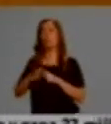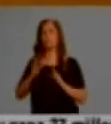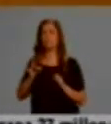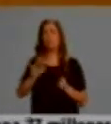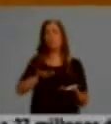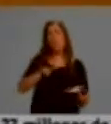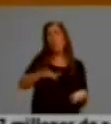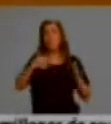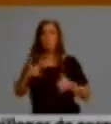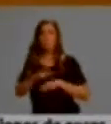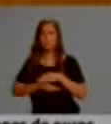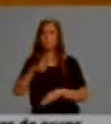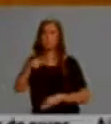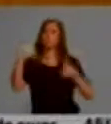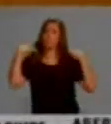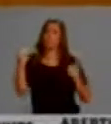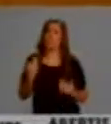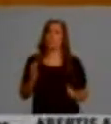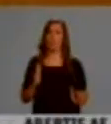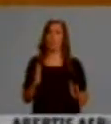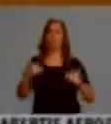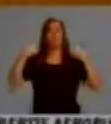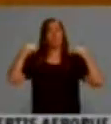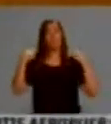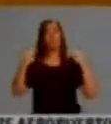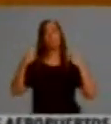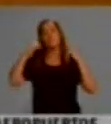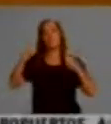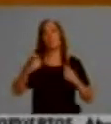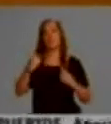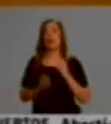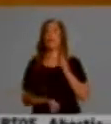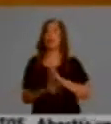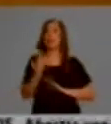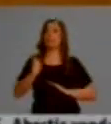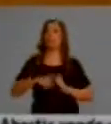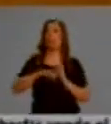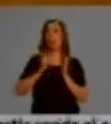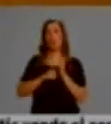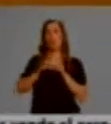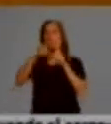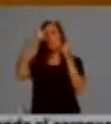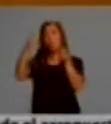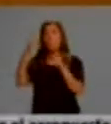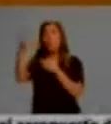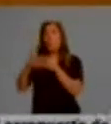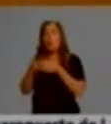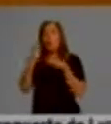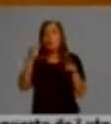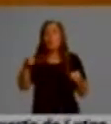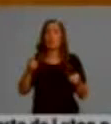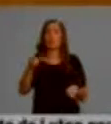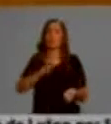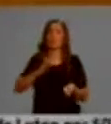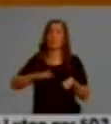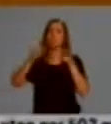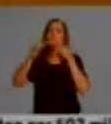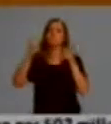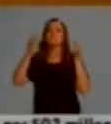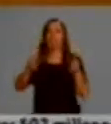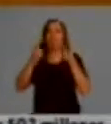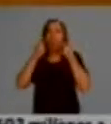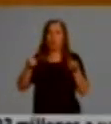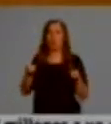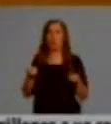consecuentes en la práctica, y hay que ser consecuentes en la práctica e intentar que las instituciones que controlan sean auténticamente instituciones de